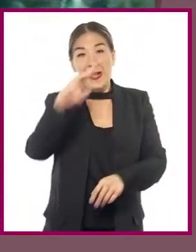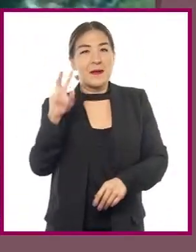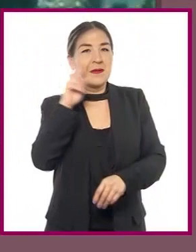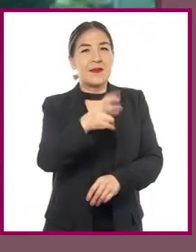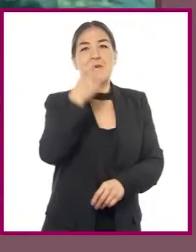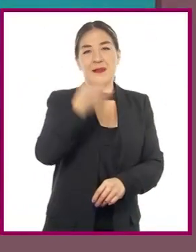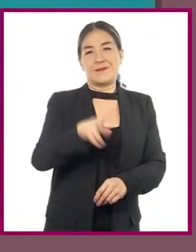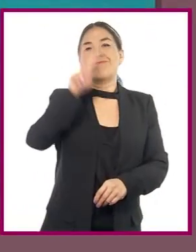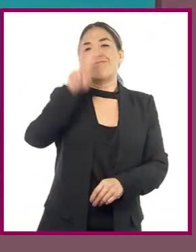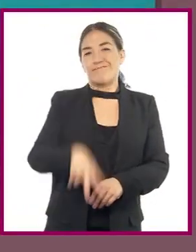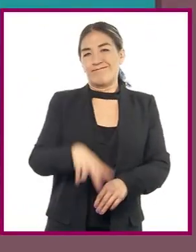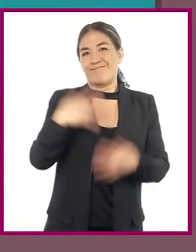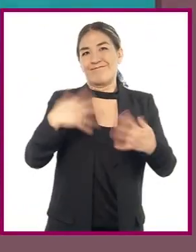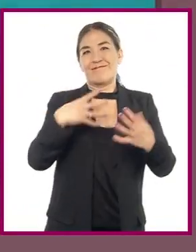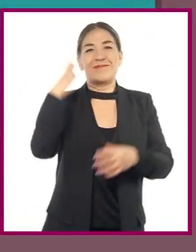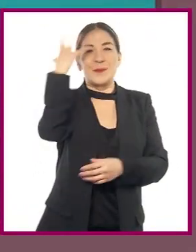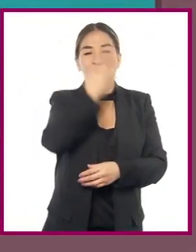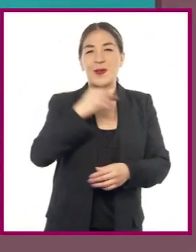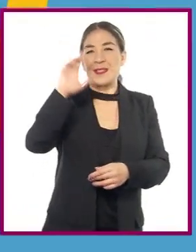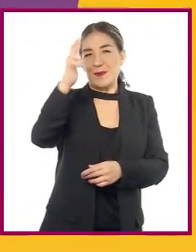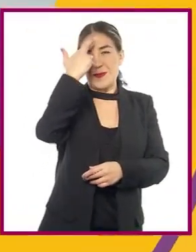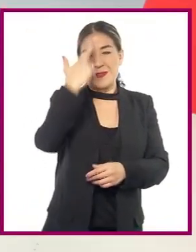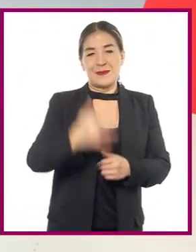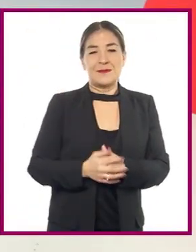es el verdadero tesoro.